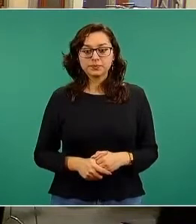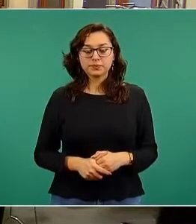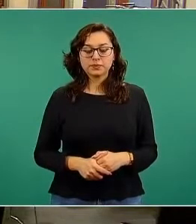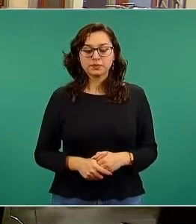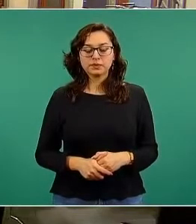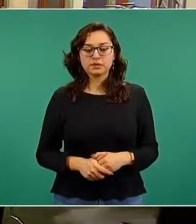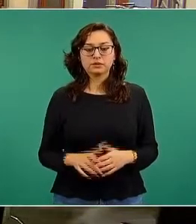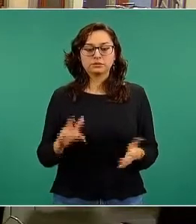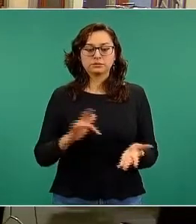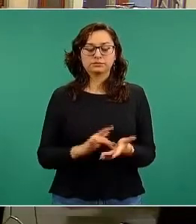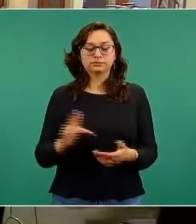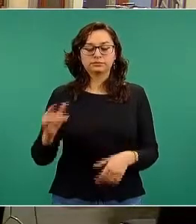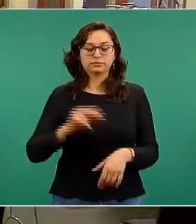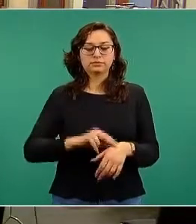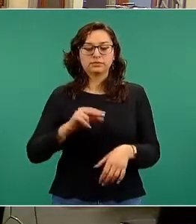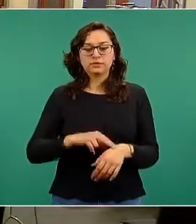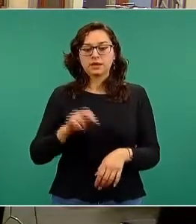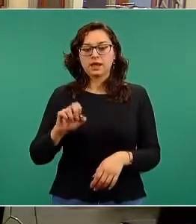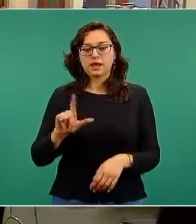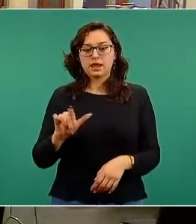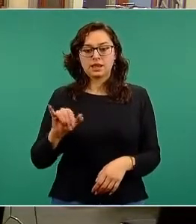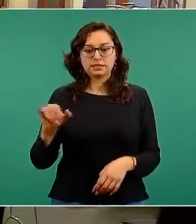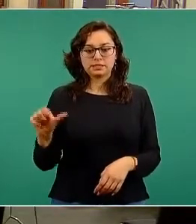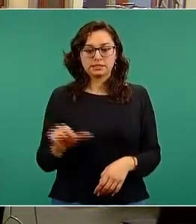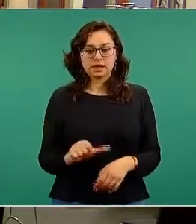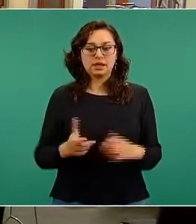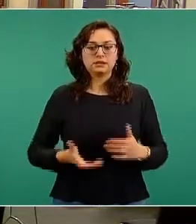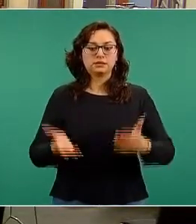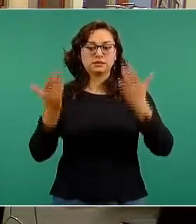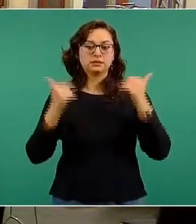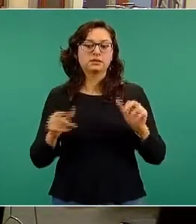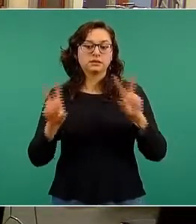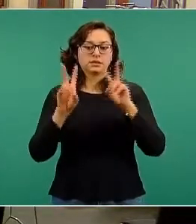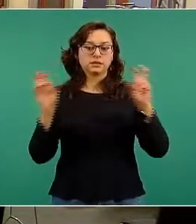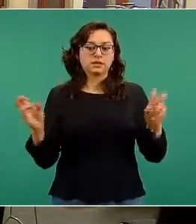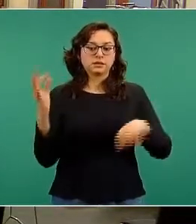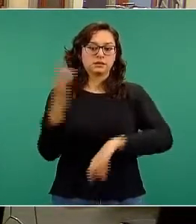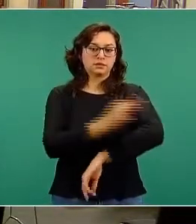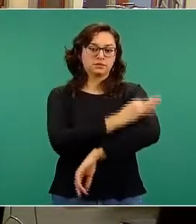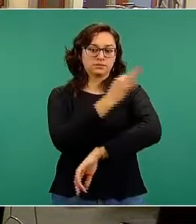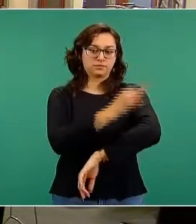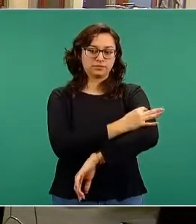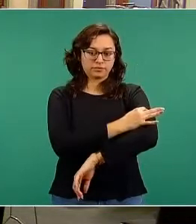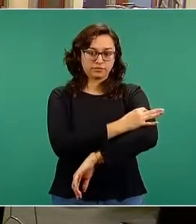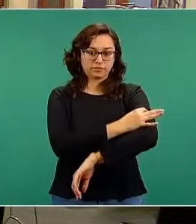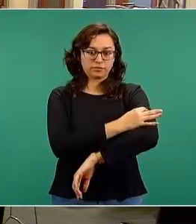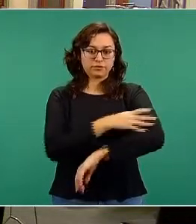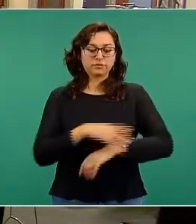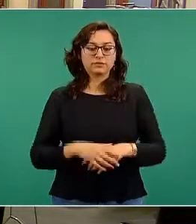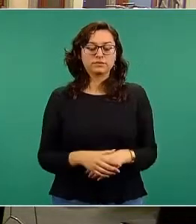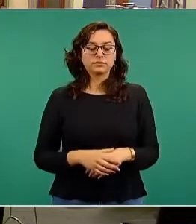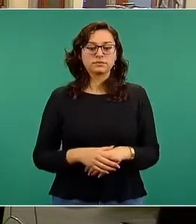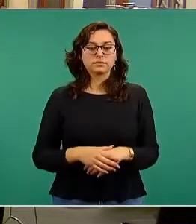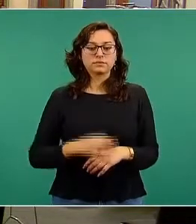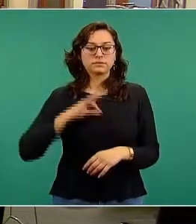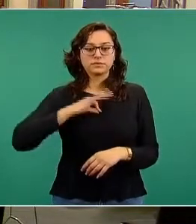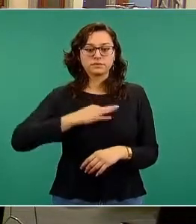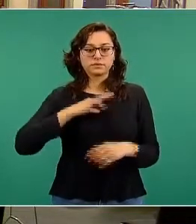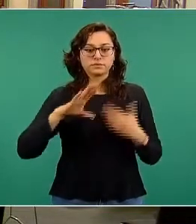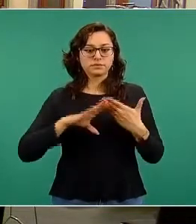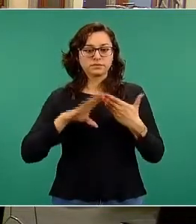Gracias, doctora Letze de la Torre. Vamos ahora con la vacuna contra el virus